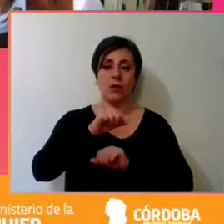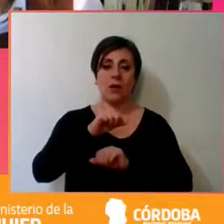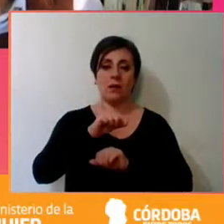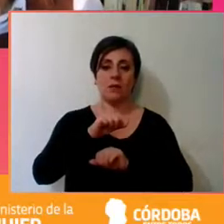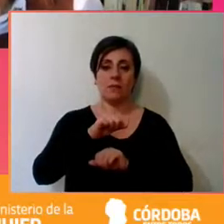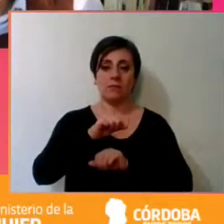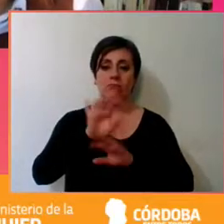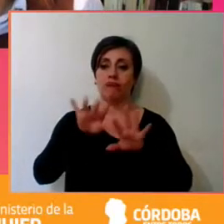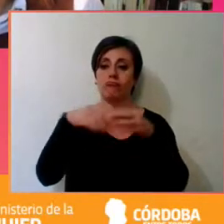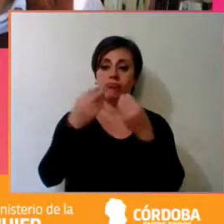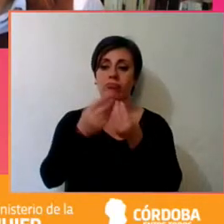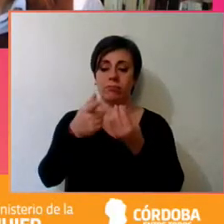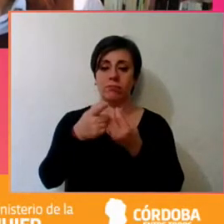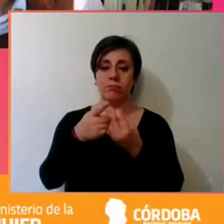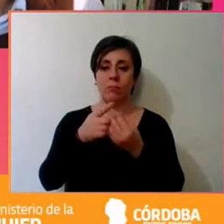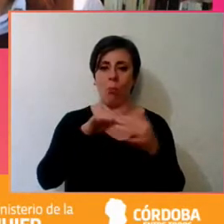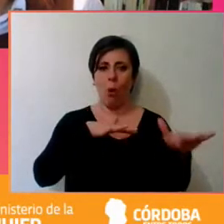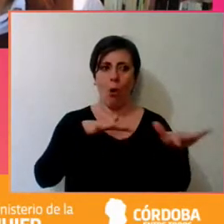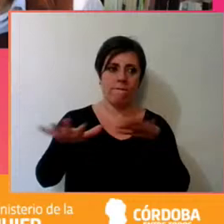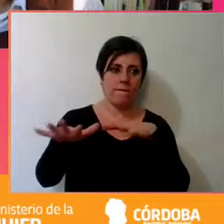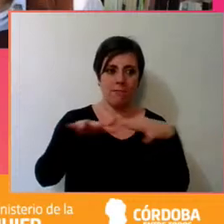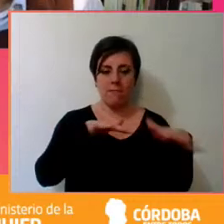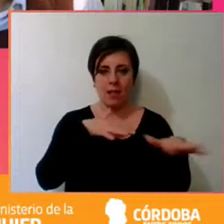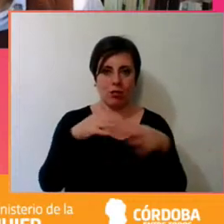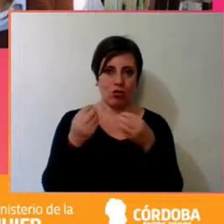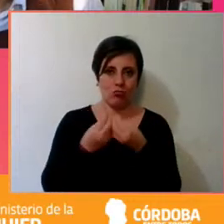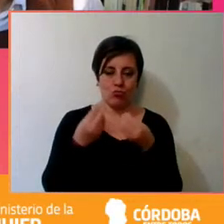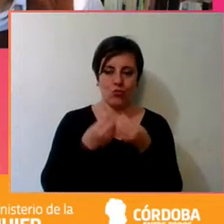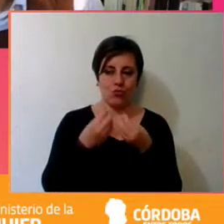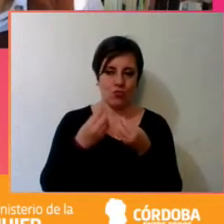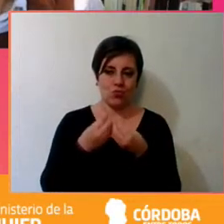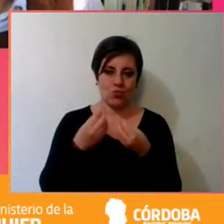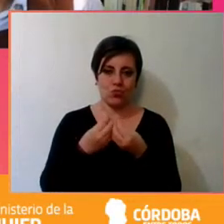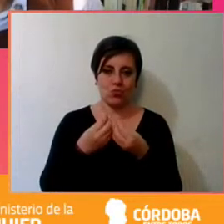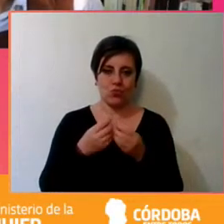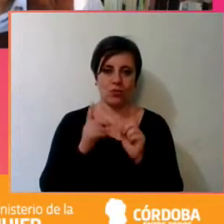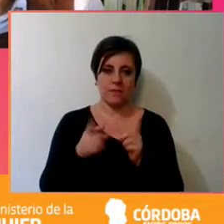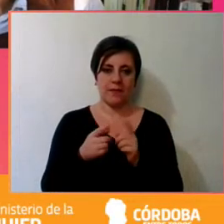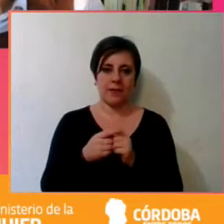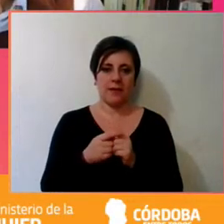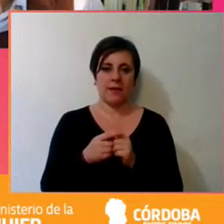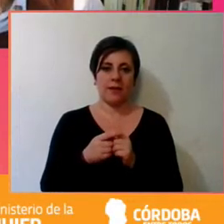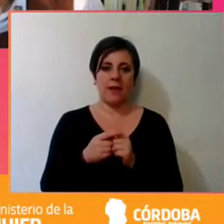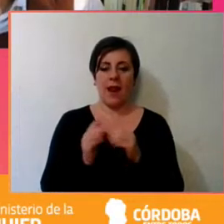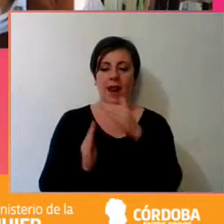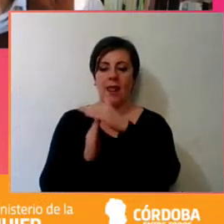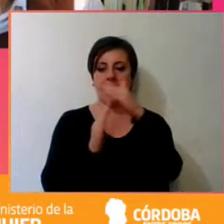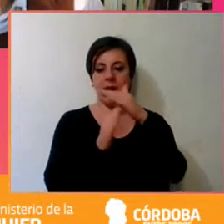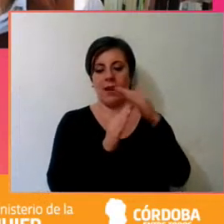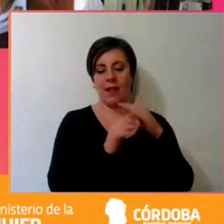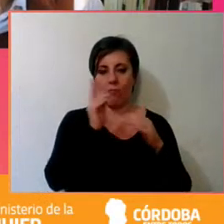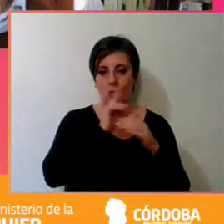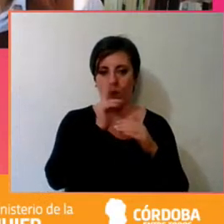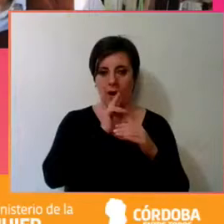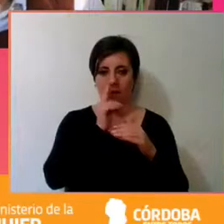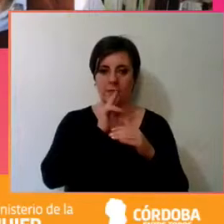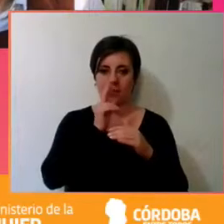generado un amplio movimiento, además de líderes femeninas, de